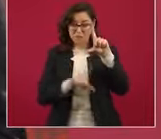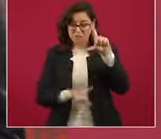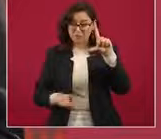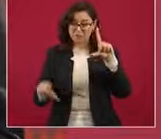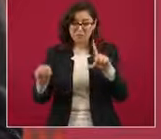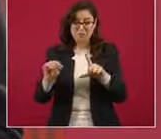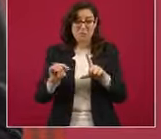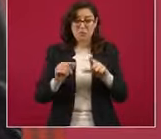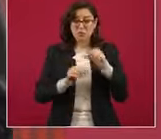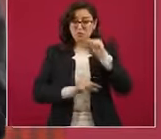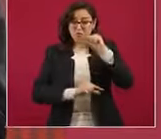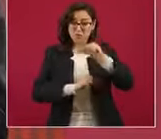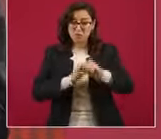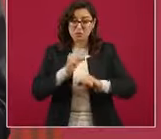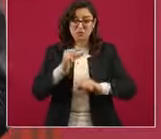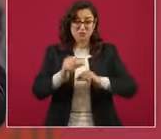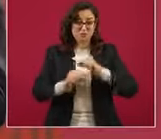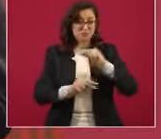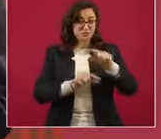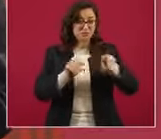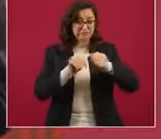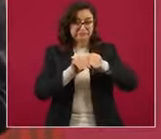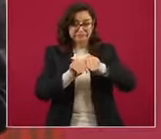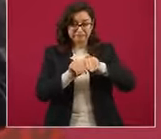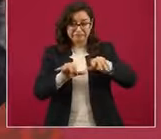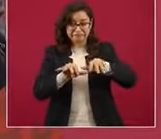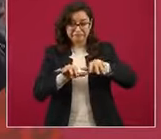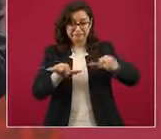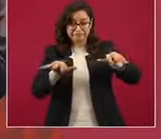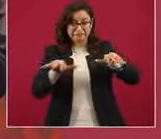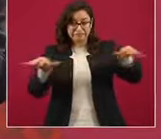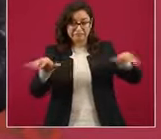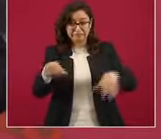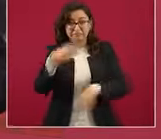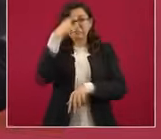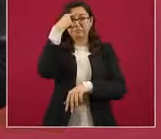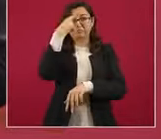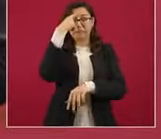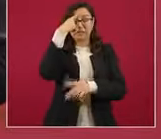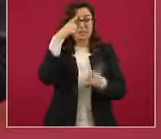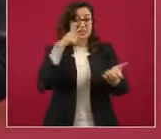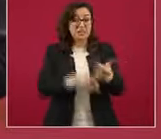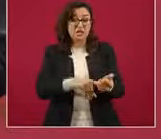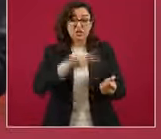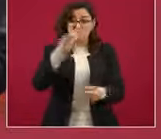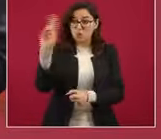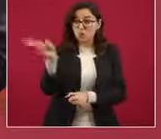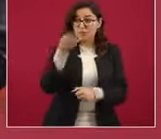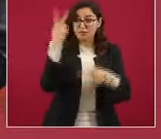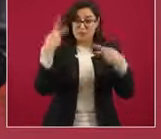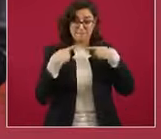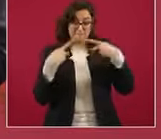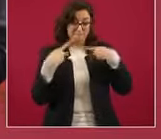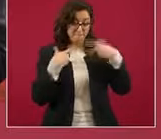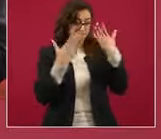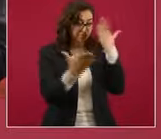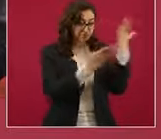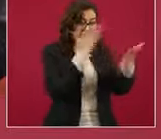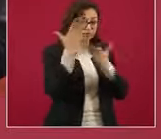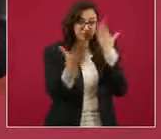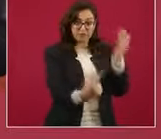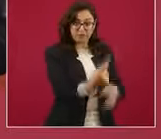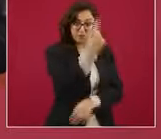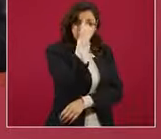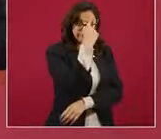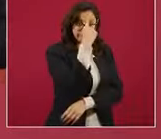permeó en universidades, en la formación de profesionales,